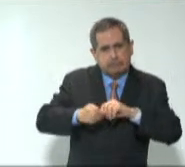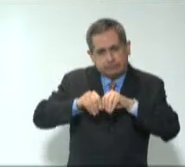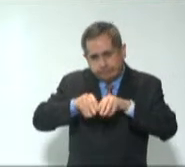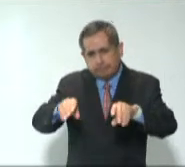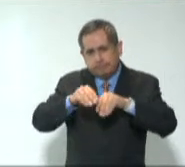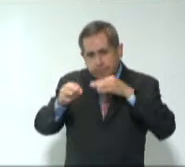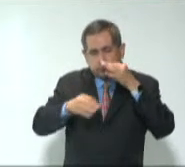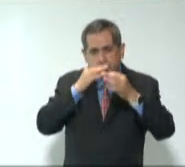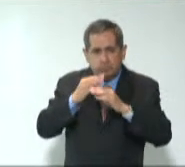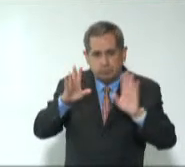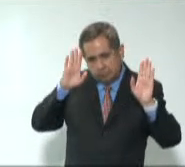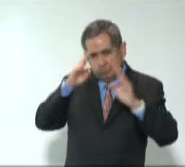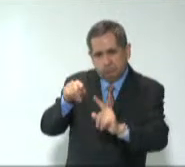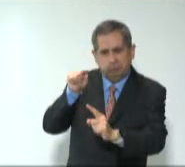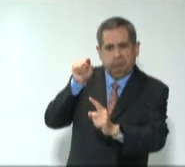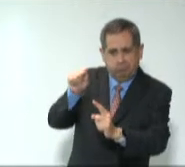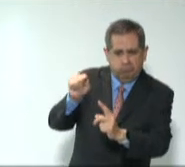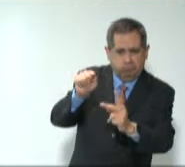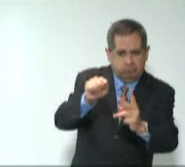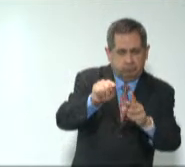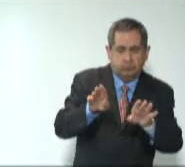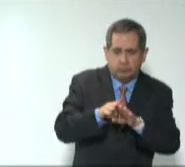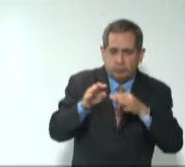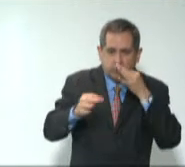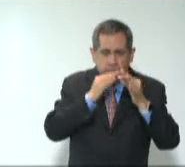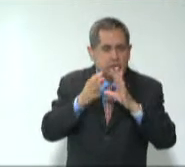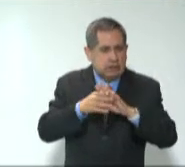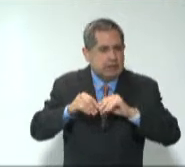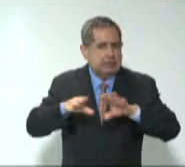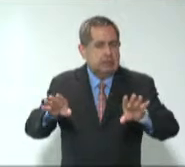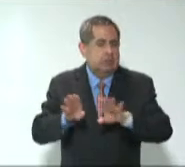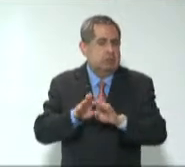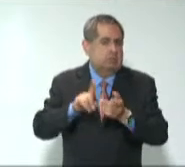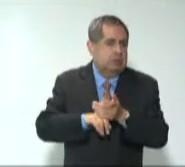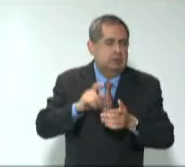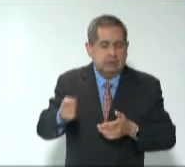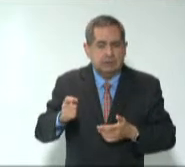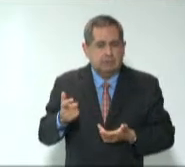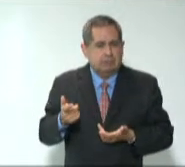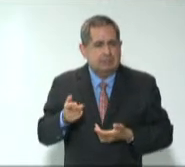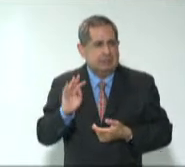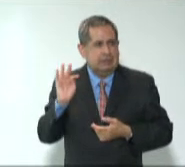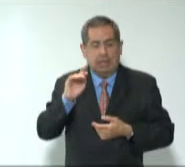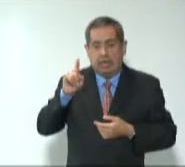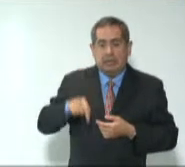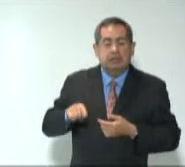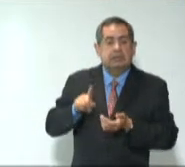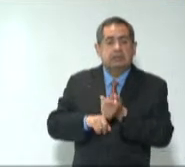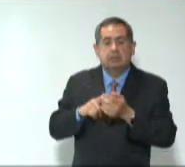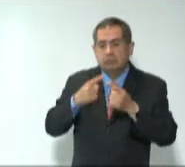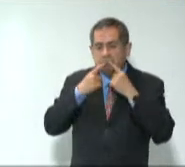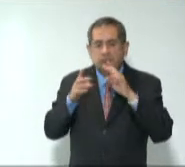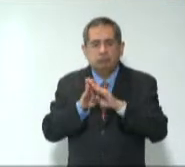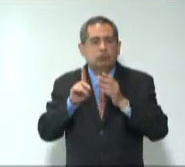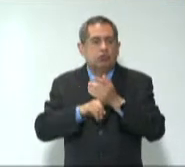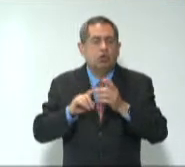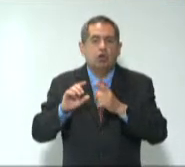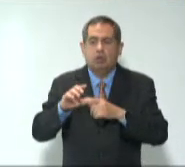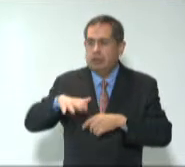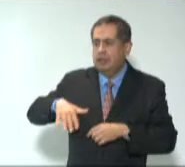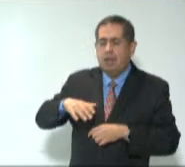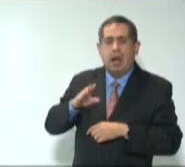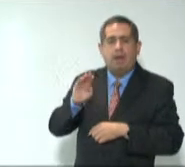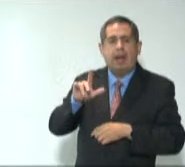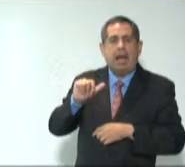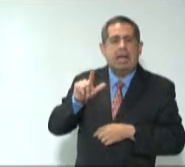información focalizada con instrumentos distintos como puede ser ya se ha hecho aquí y la la comisiona blanca Lila